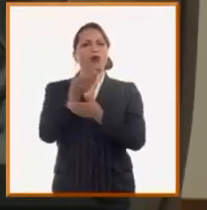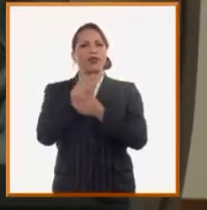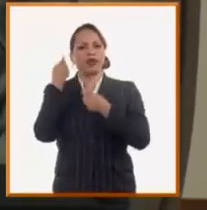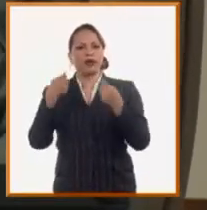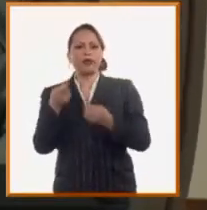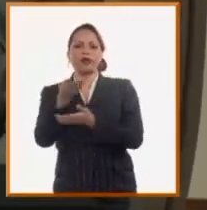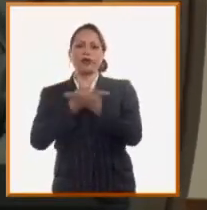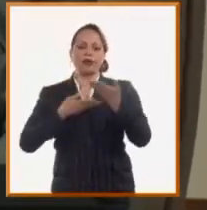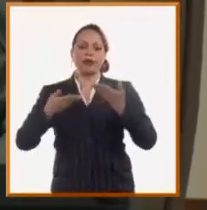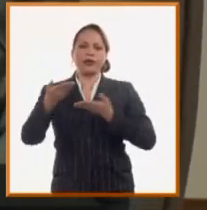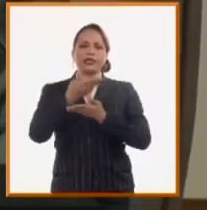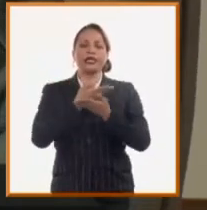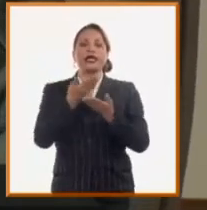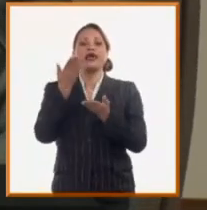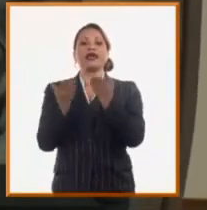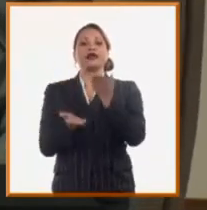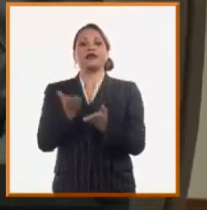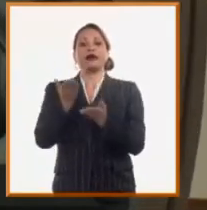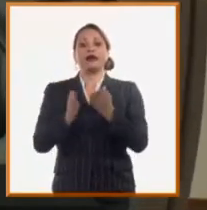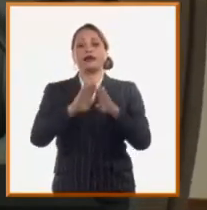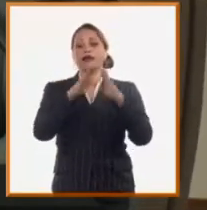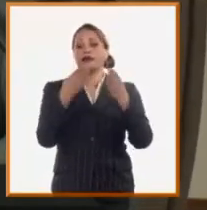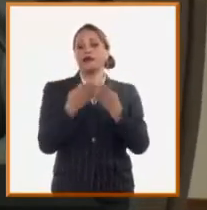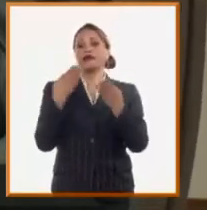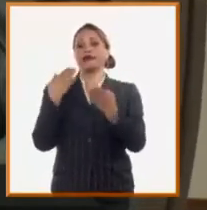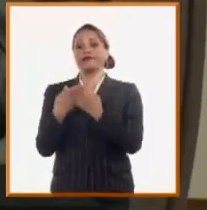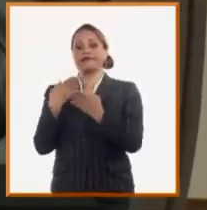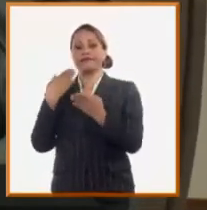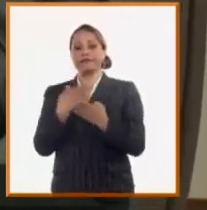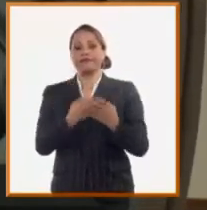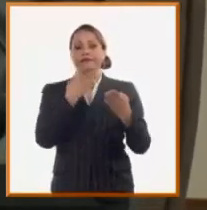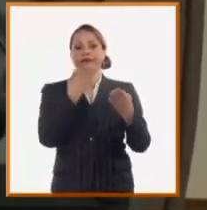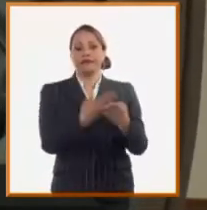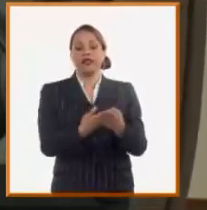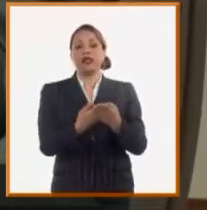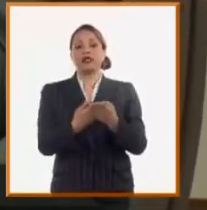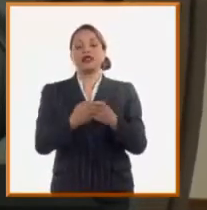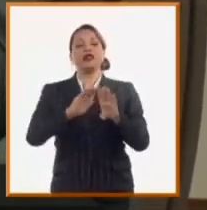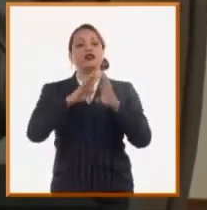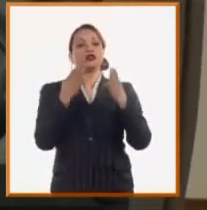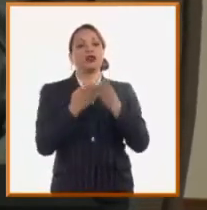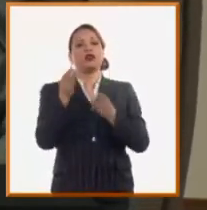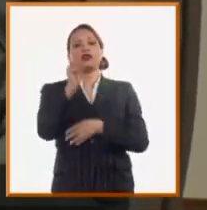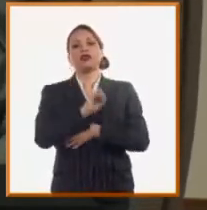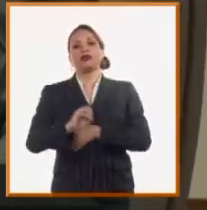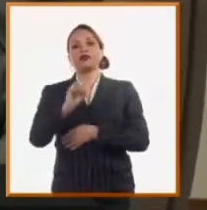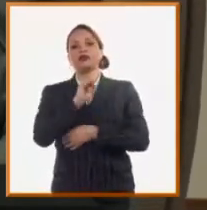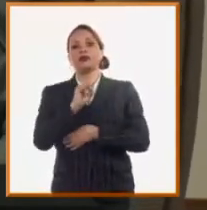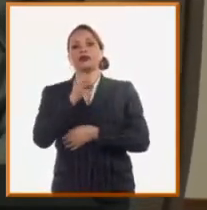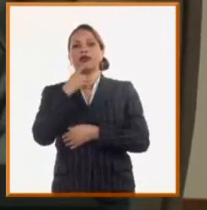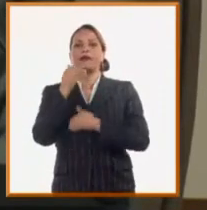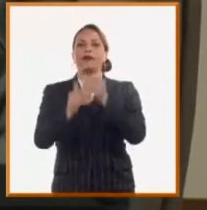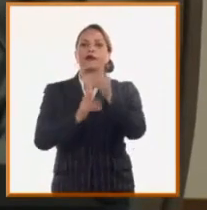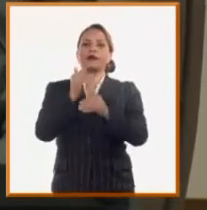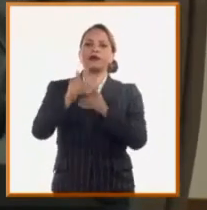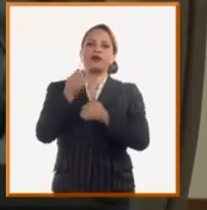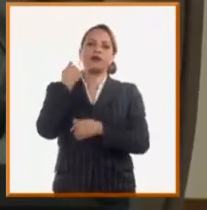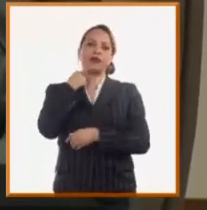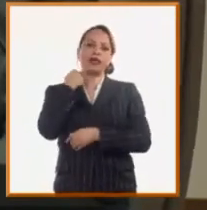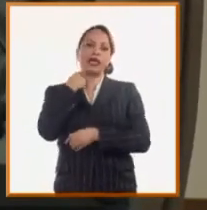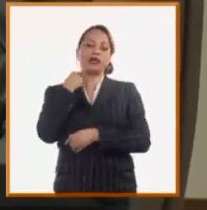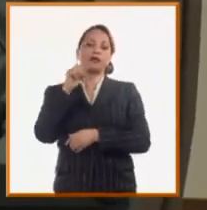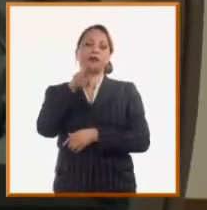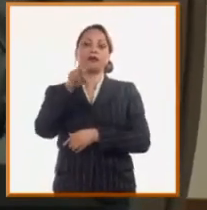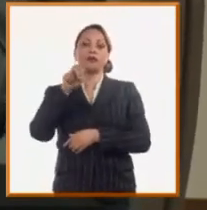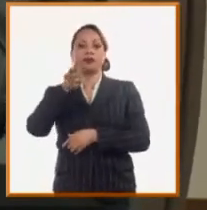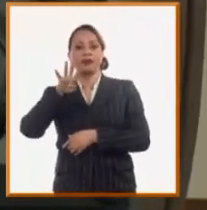que el balance de todas las instituciones, de todas las organizaciones, incluso las proyecciones que sean para el año 2024,